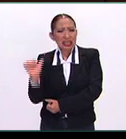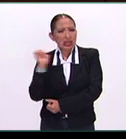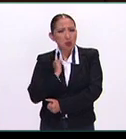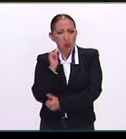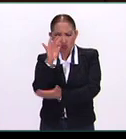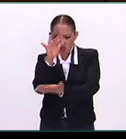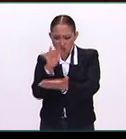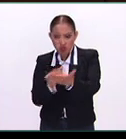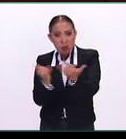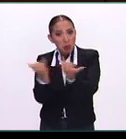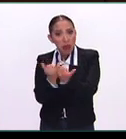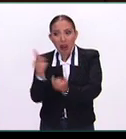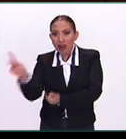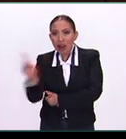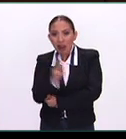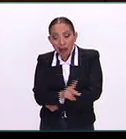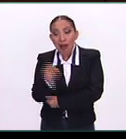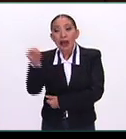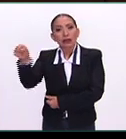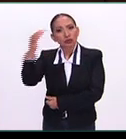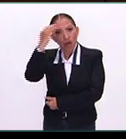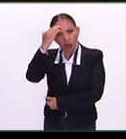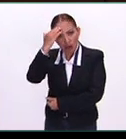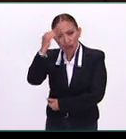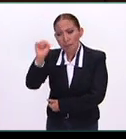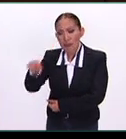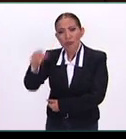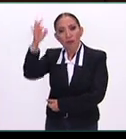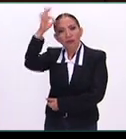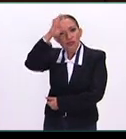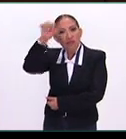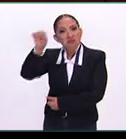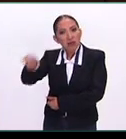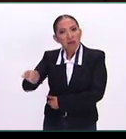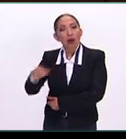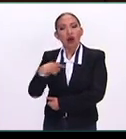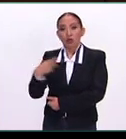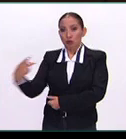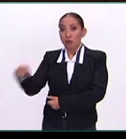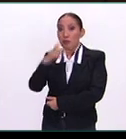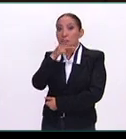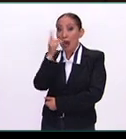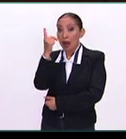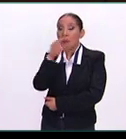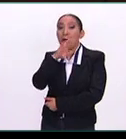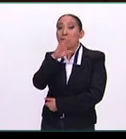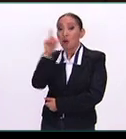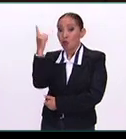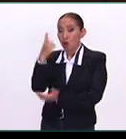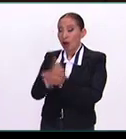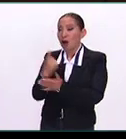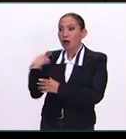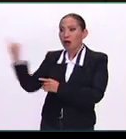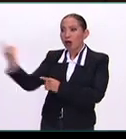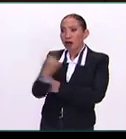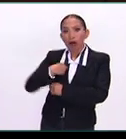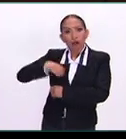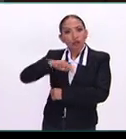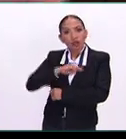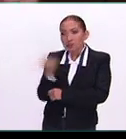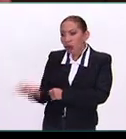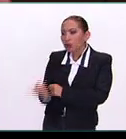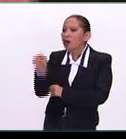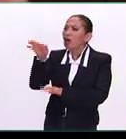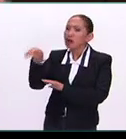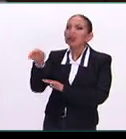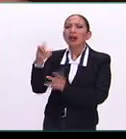textos. Y ellos conocen algo de todo esto. La madre de uno de ellos, la consultábamos. A